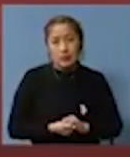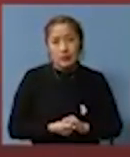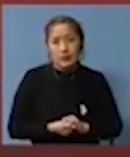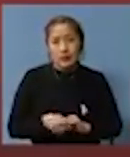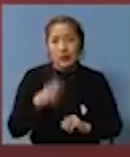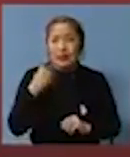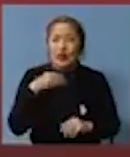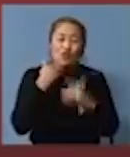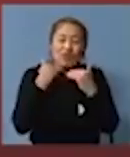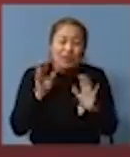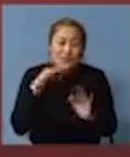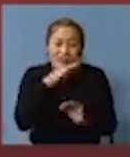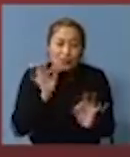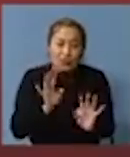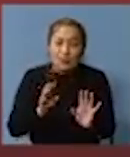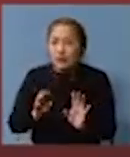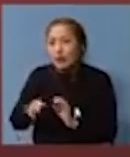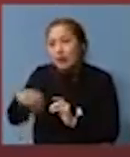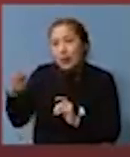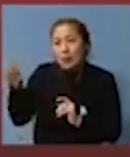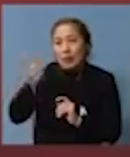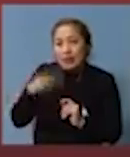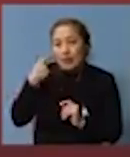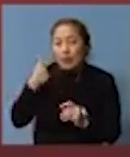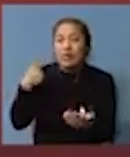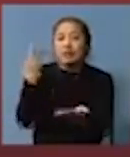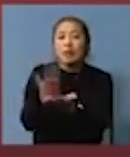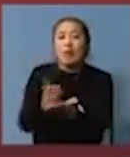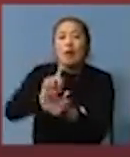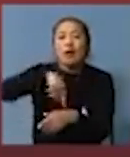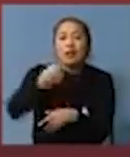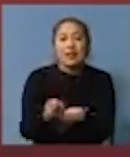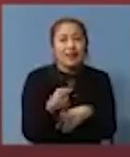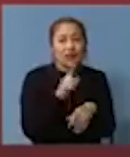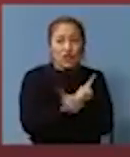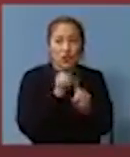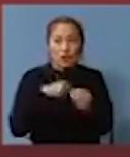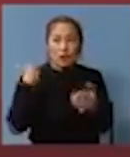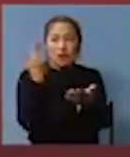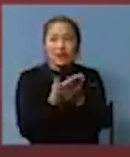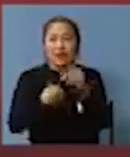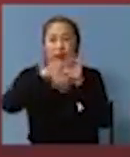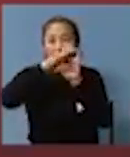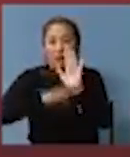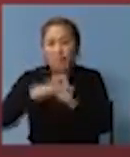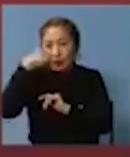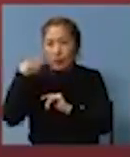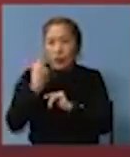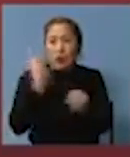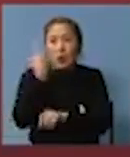No sé, no estoy convencido, sinceramente. Que venir para que cómo presentamos mañana. No, porque ellos presentan mañana la lista y después dicen, no,